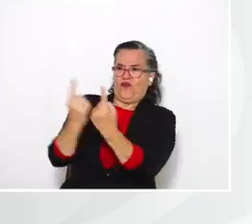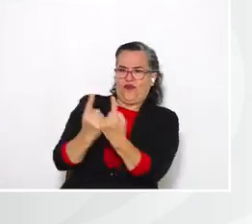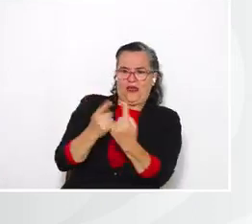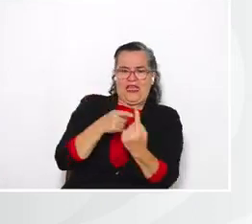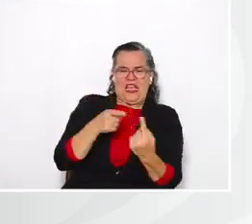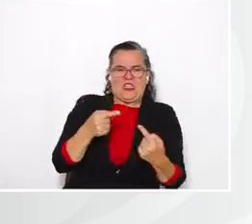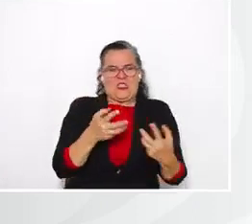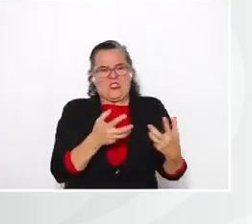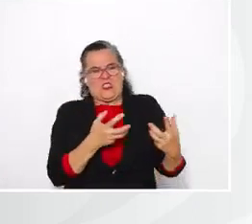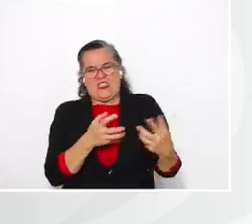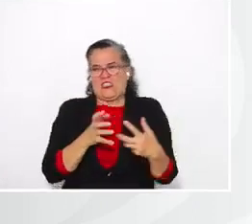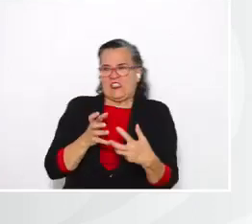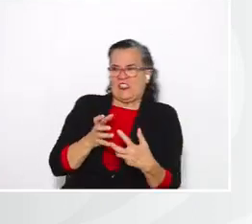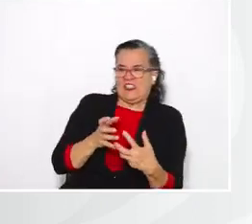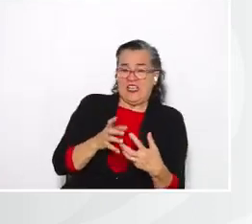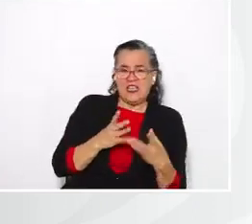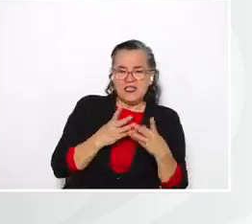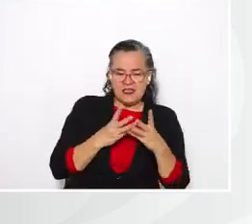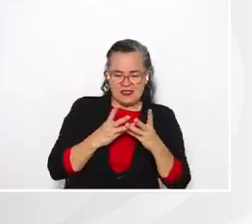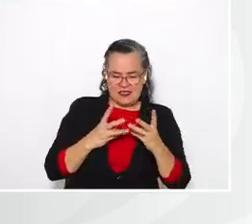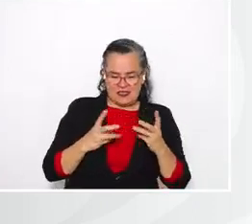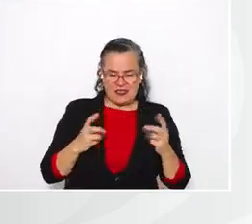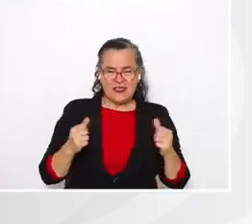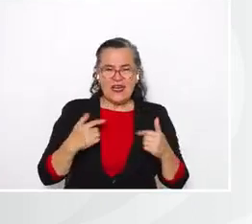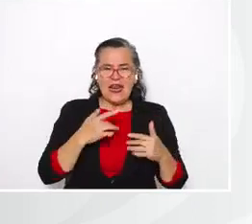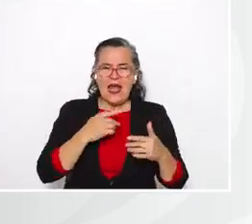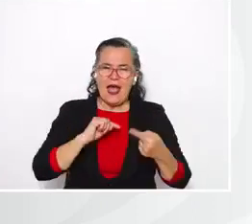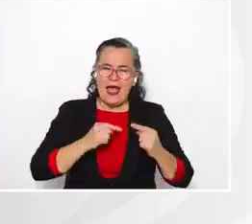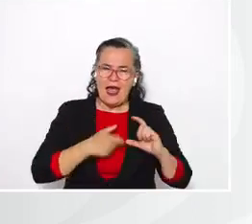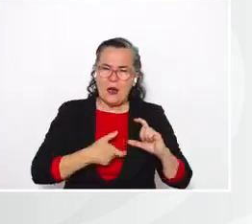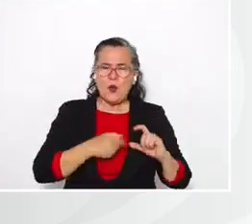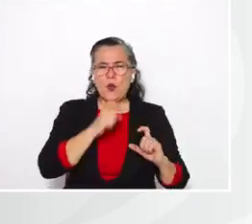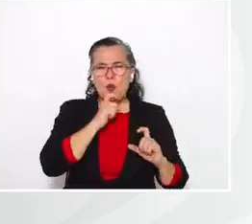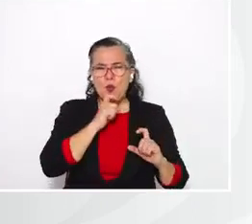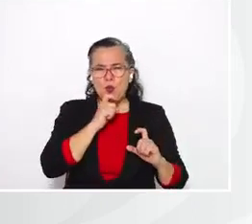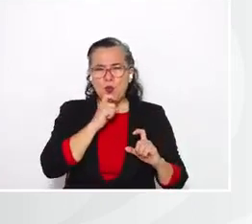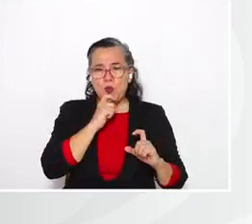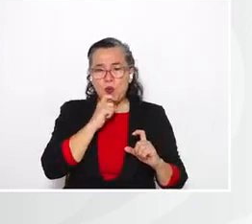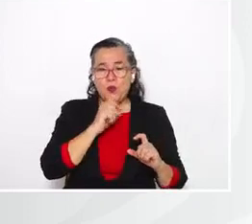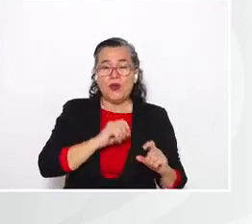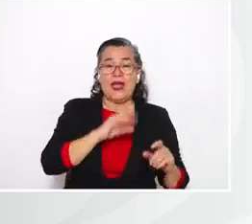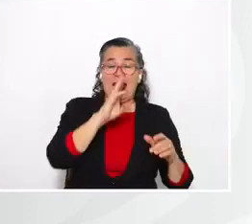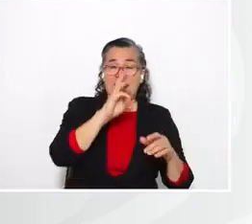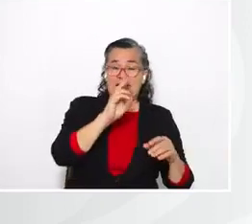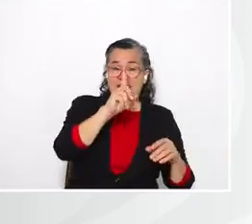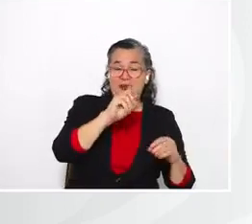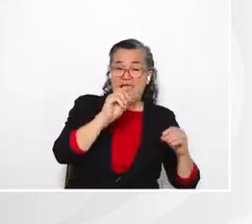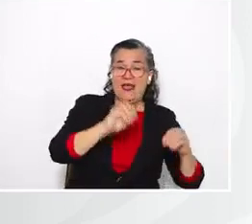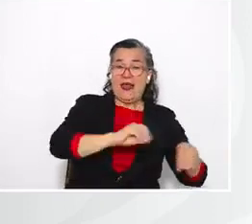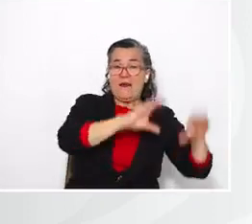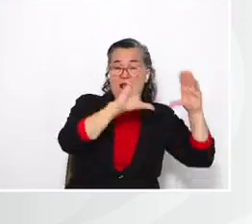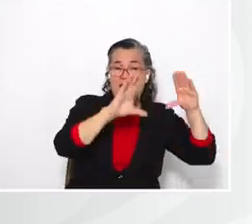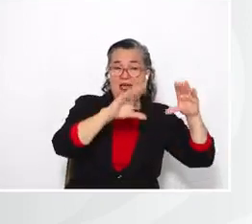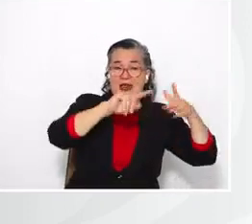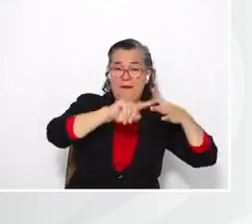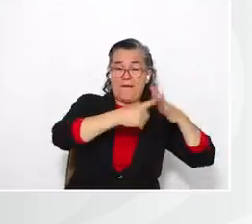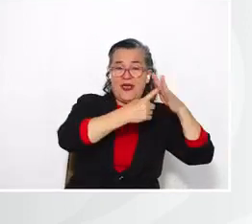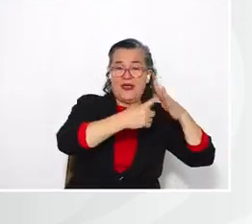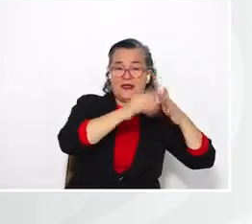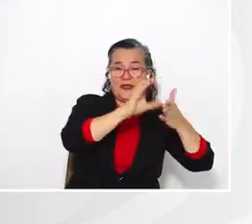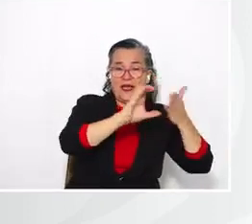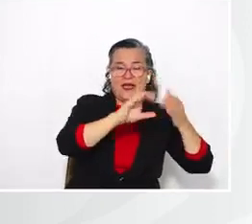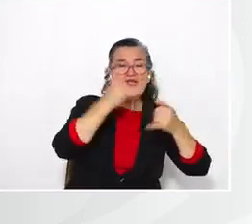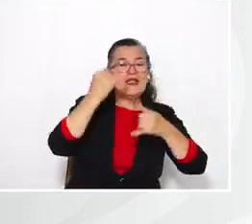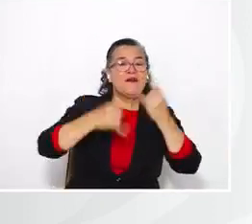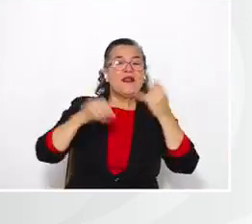difícil. Nosotros vivimos ahí día y noche, las clases empiezan a las 6:30 de la mañana, terminan el sábado a mediodía